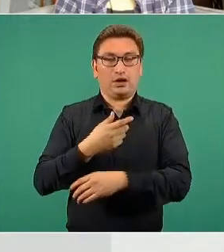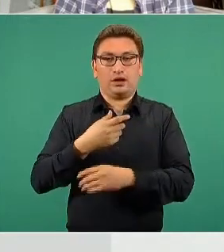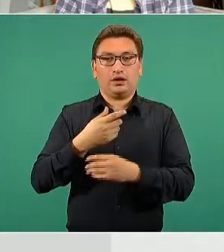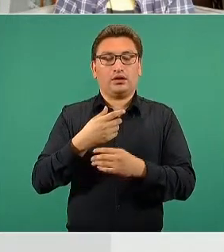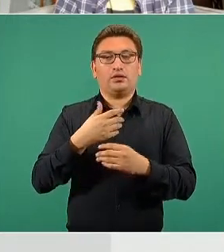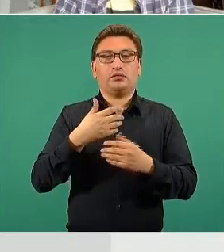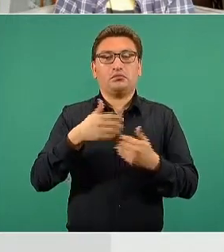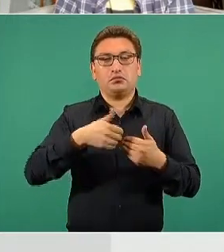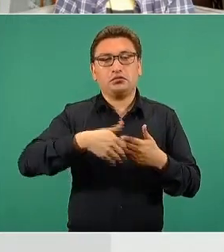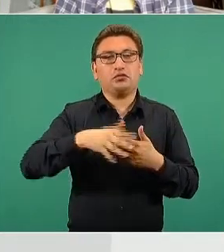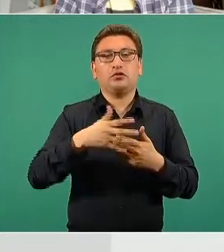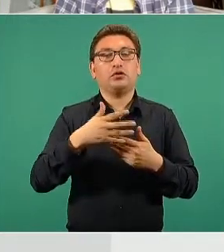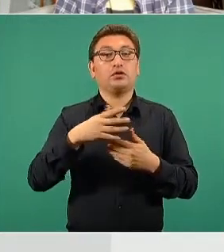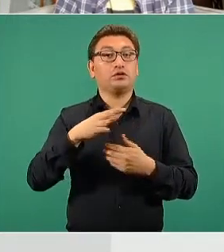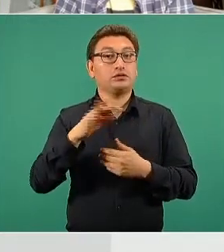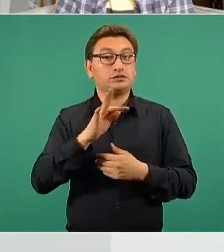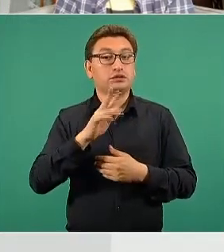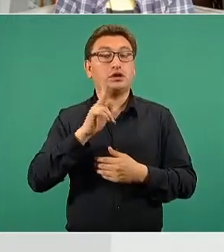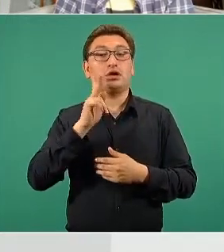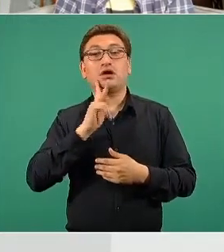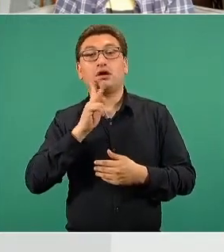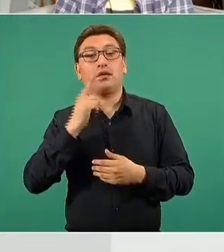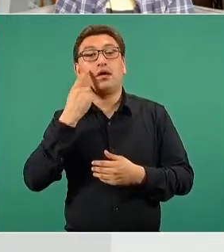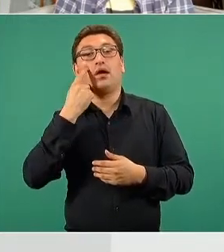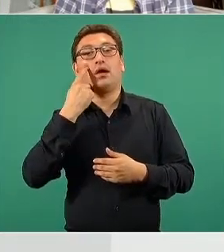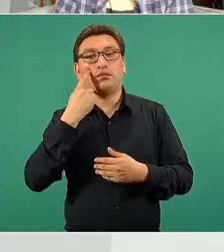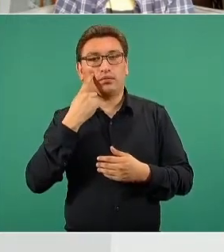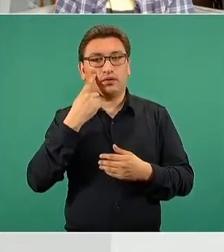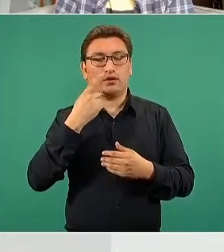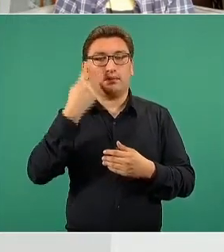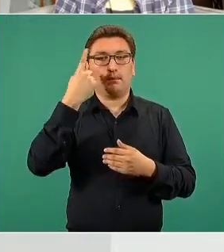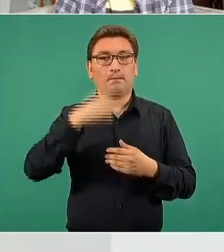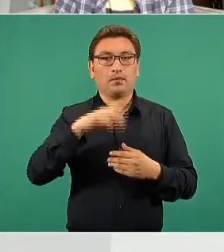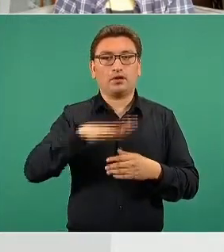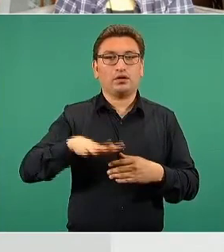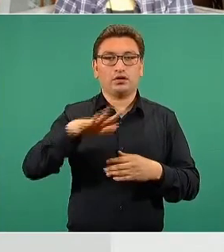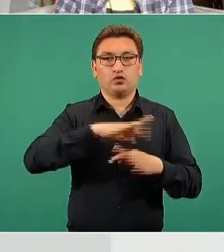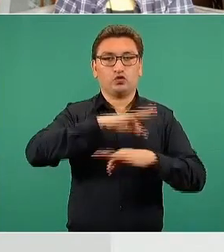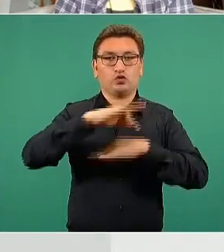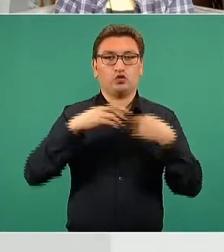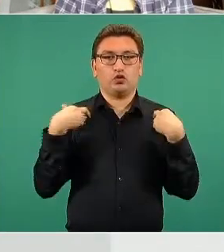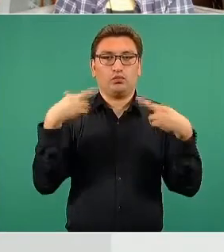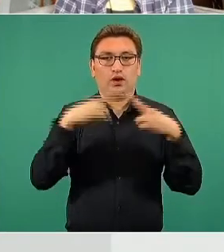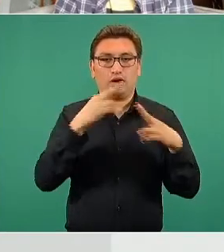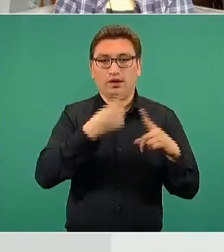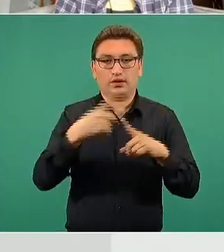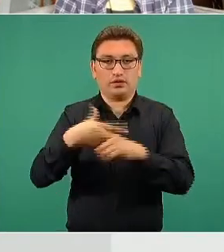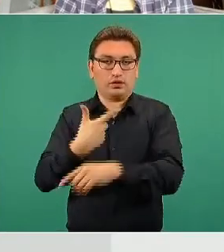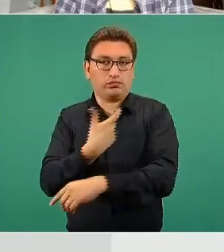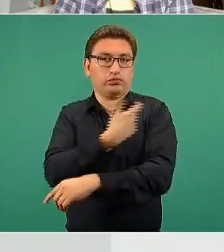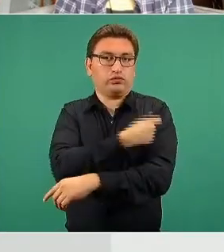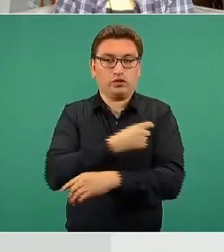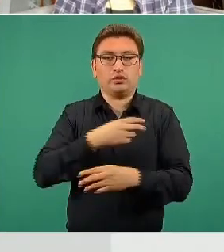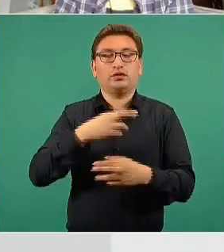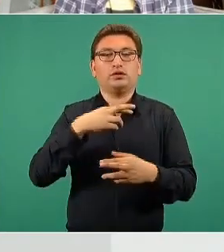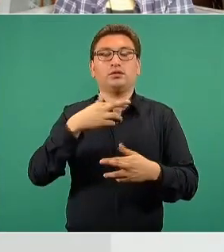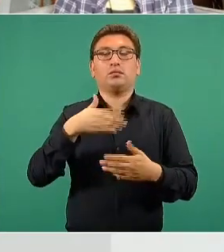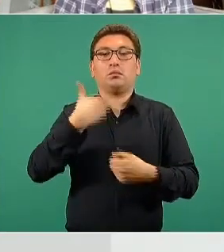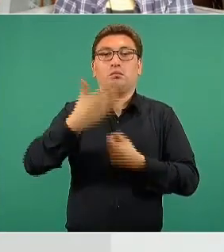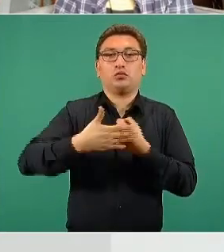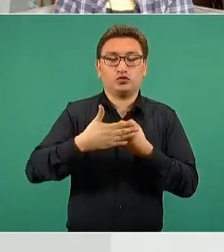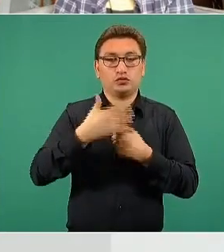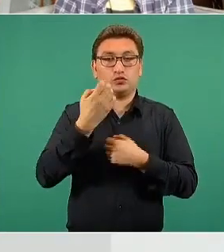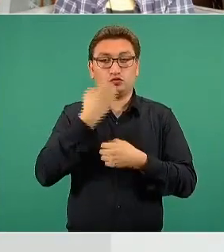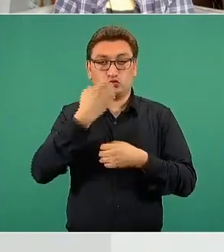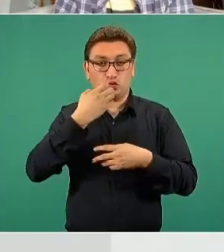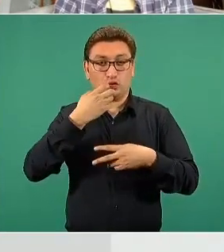a poder ver pues el resultado final de alcanzar la vacunación para el sector educativo para el regreso a clases el próximo ciclo escolar.